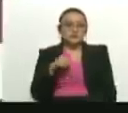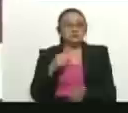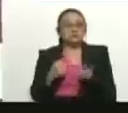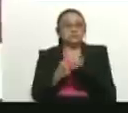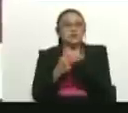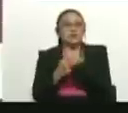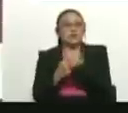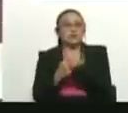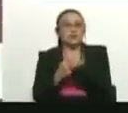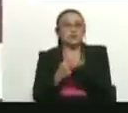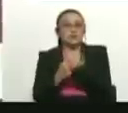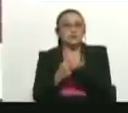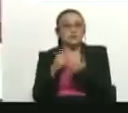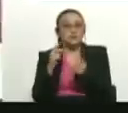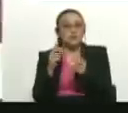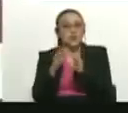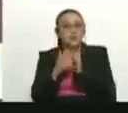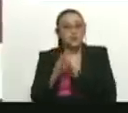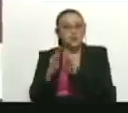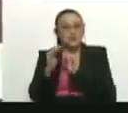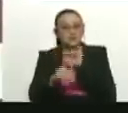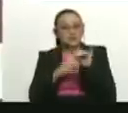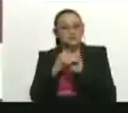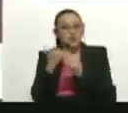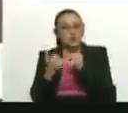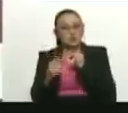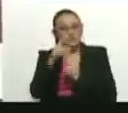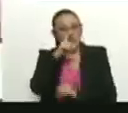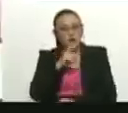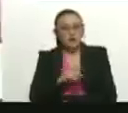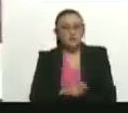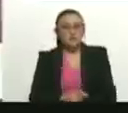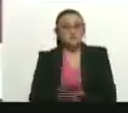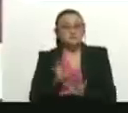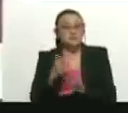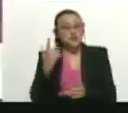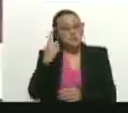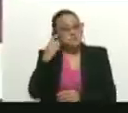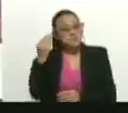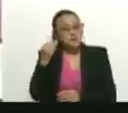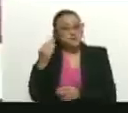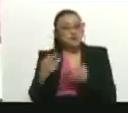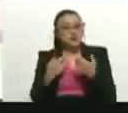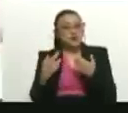a la comunidad internacional en los últimos años? Yo creo que las relaciones